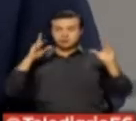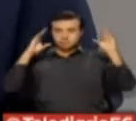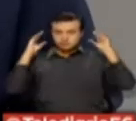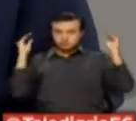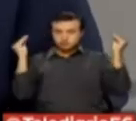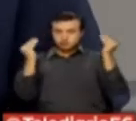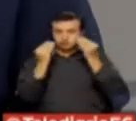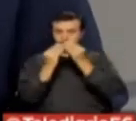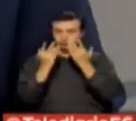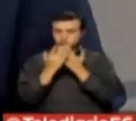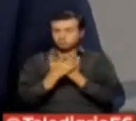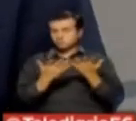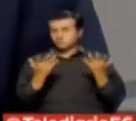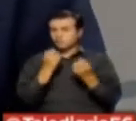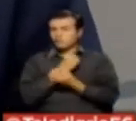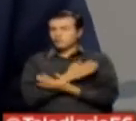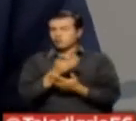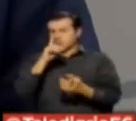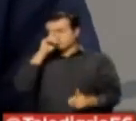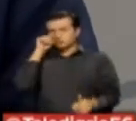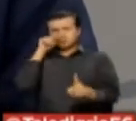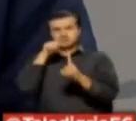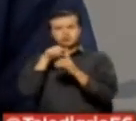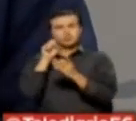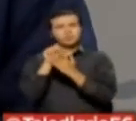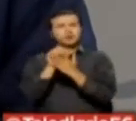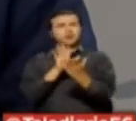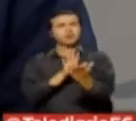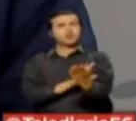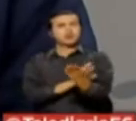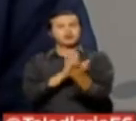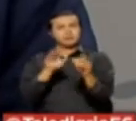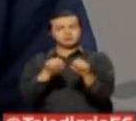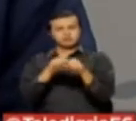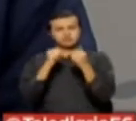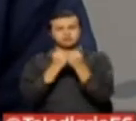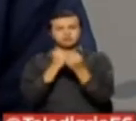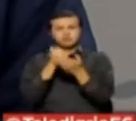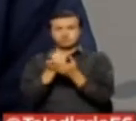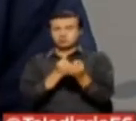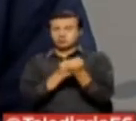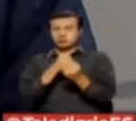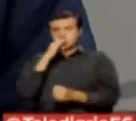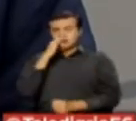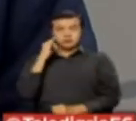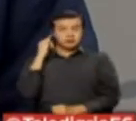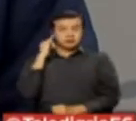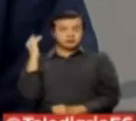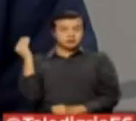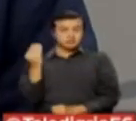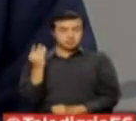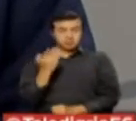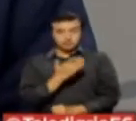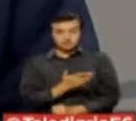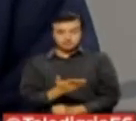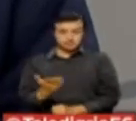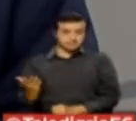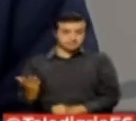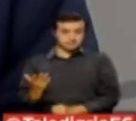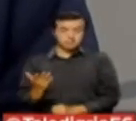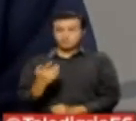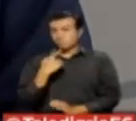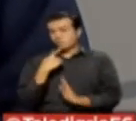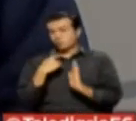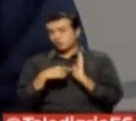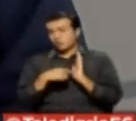gonzález de moreno quien recalcó los objetivos de los programas sociales y en beneficio de niñas niños y adolescentes como